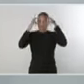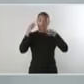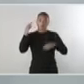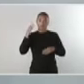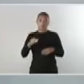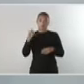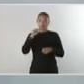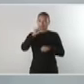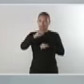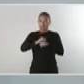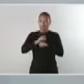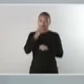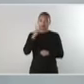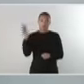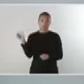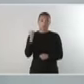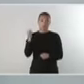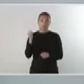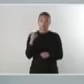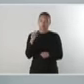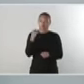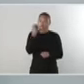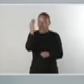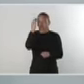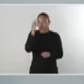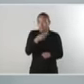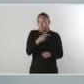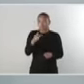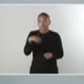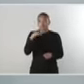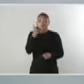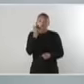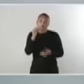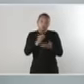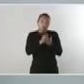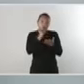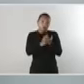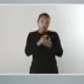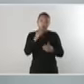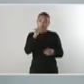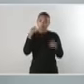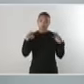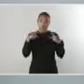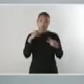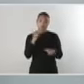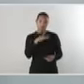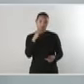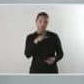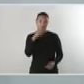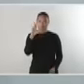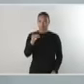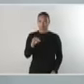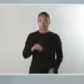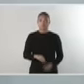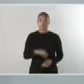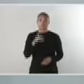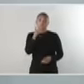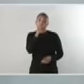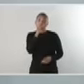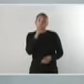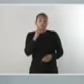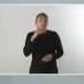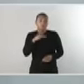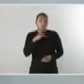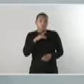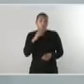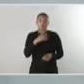les deseo suerte no sé ustedes pero yo quiero que Tamaulipas en el que nadie tenga miedo Quiero un Tamaulipas que nadie tenga miedo en el que los padres no teman